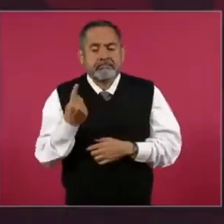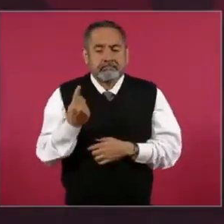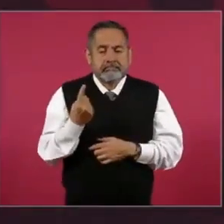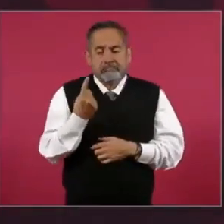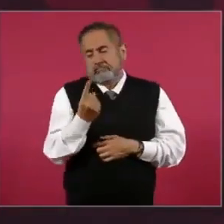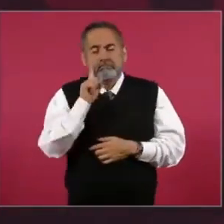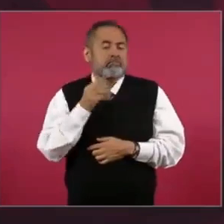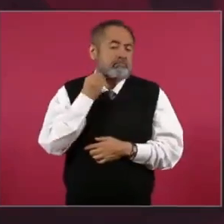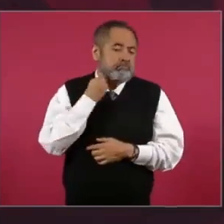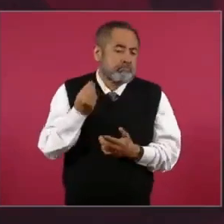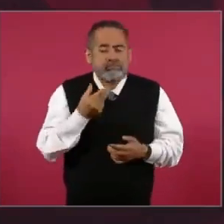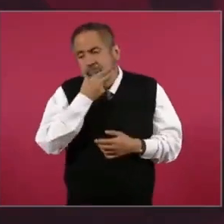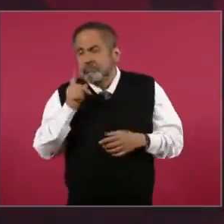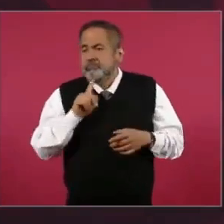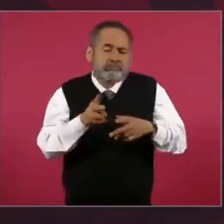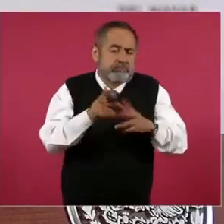o una abogada.